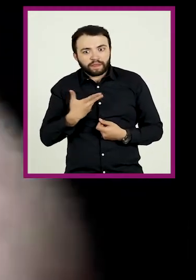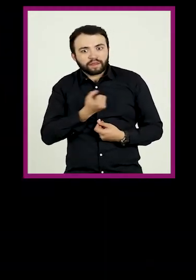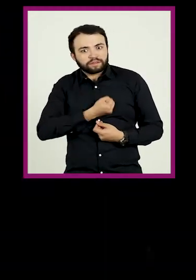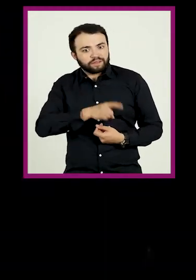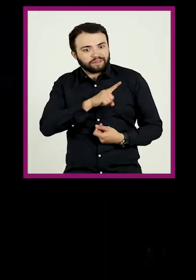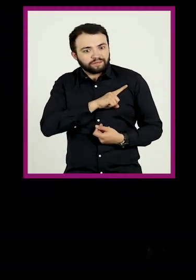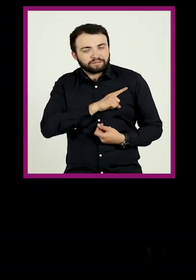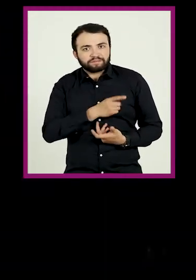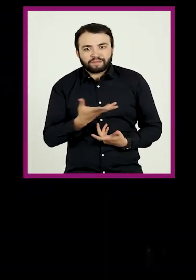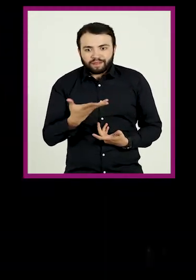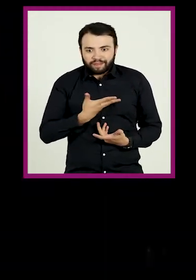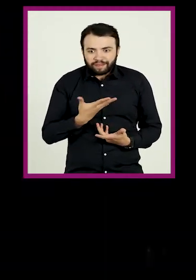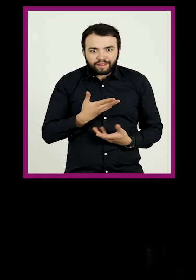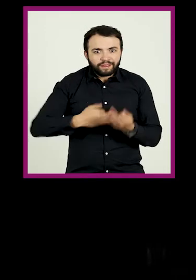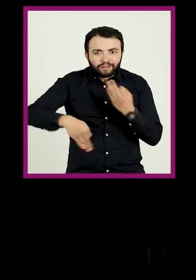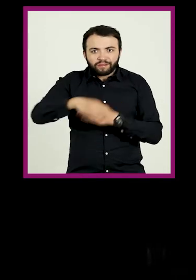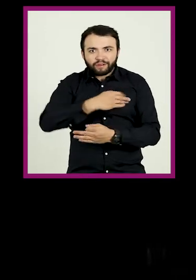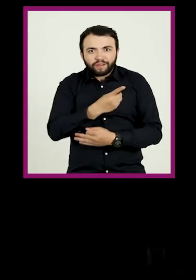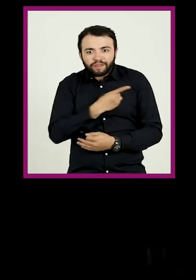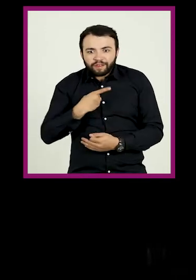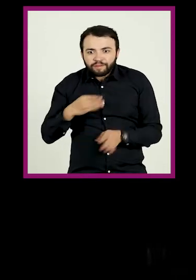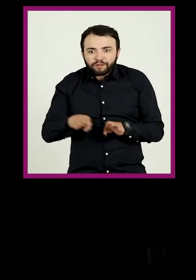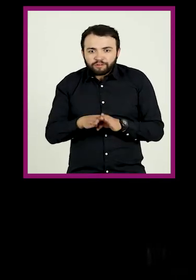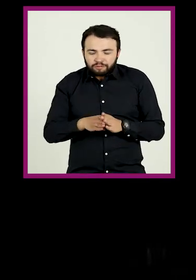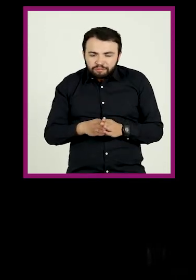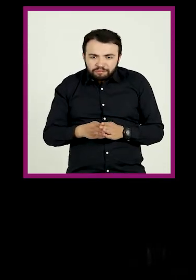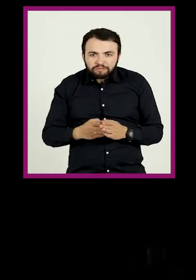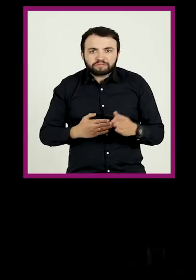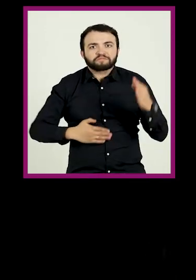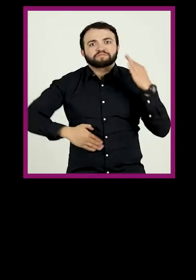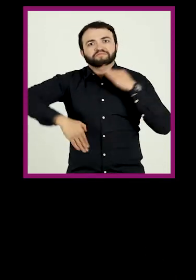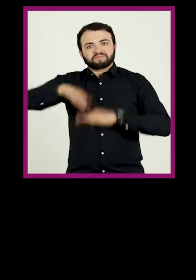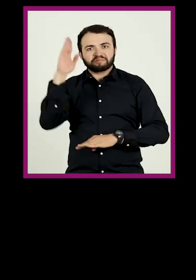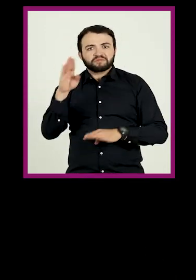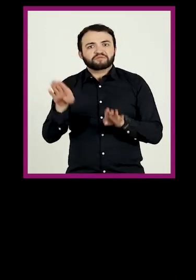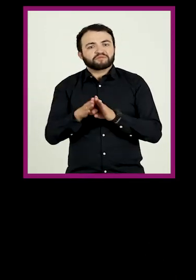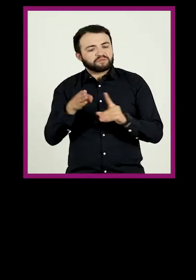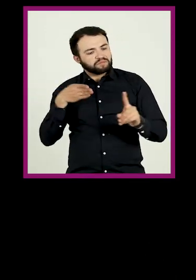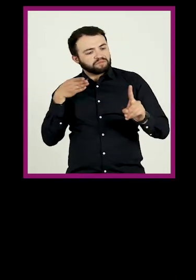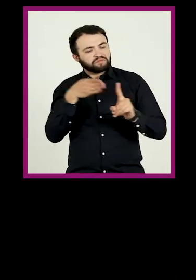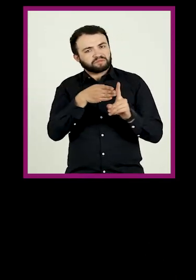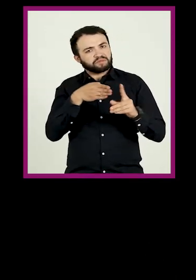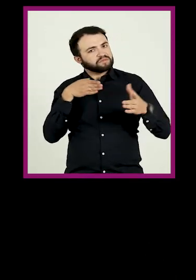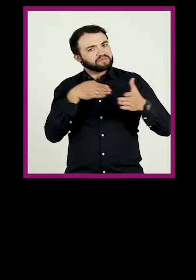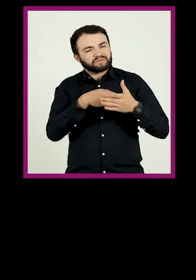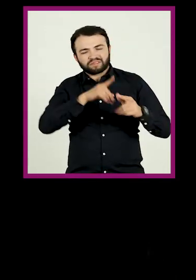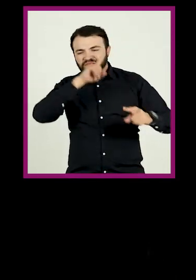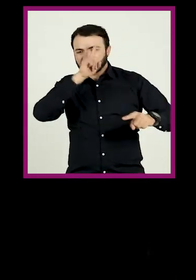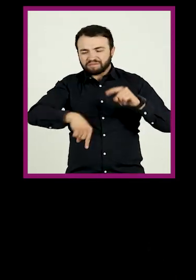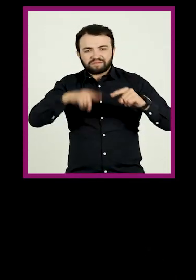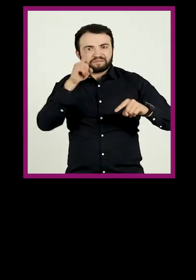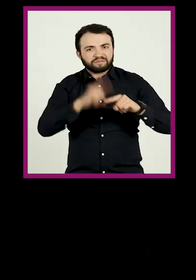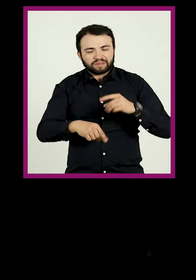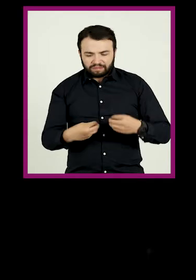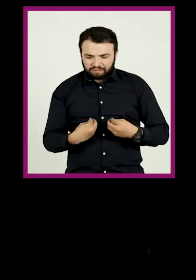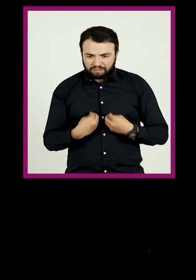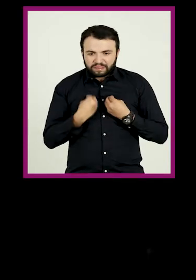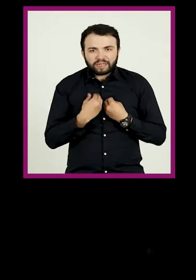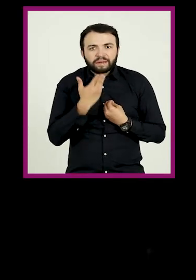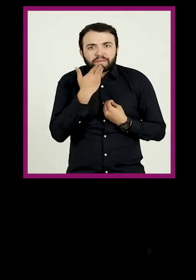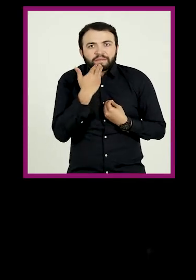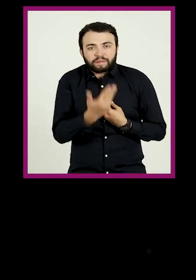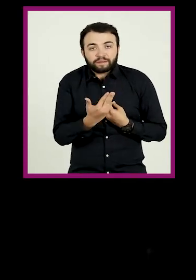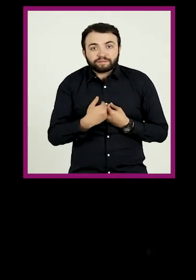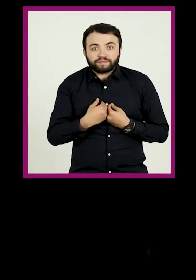la fuerza y ánimo necesarios para seguir adelante y superar estos obstáculos actuales.